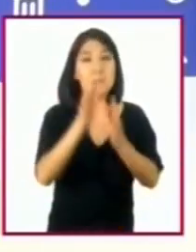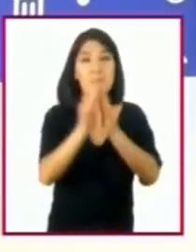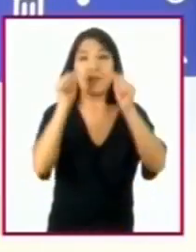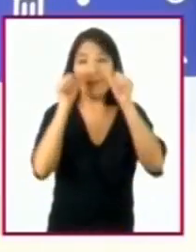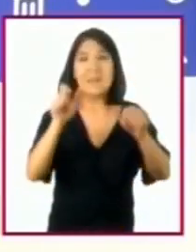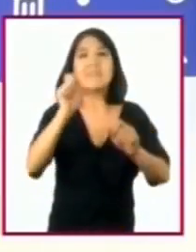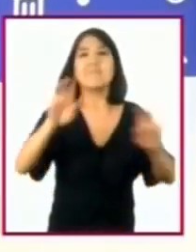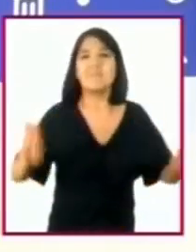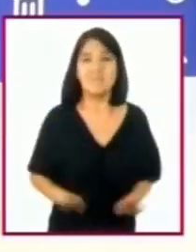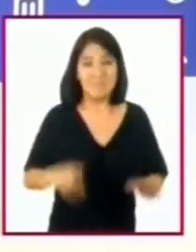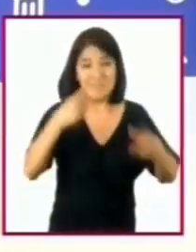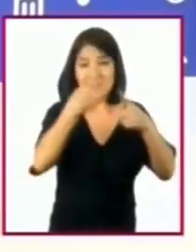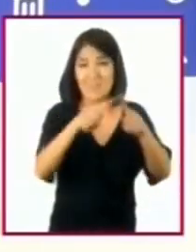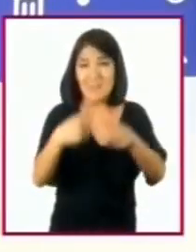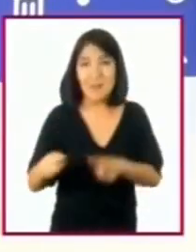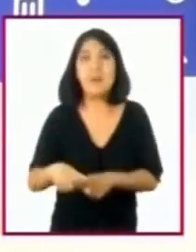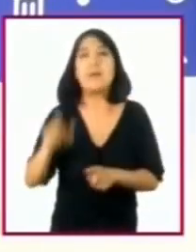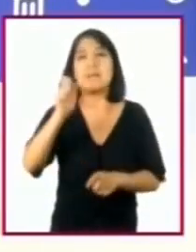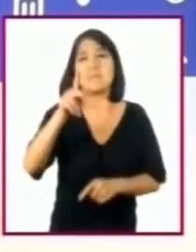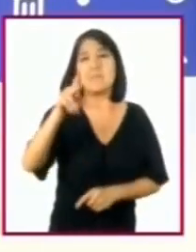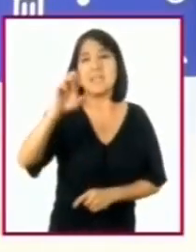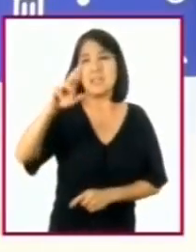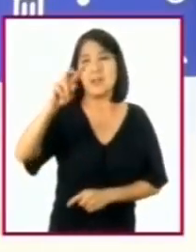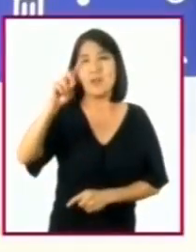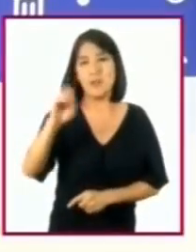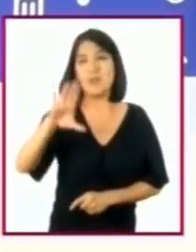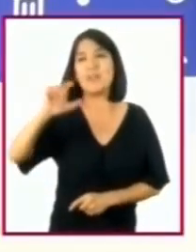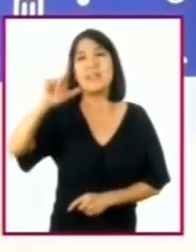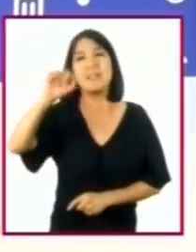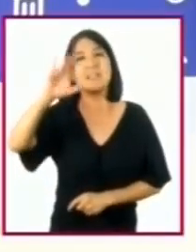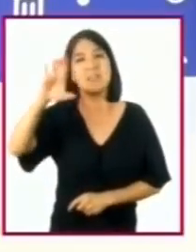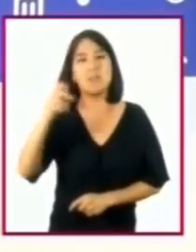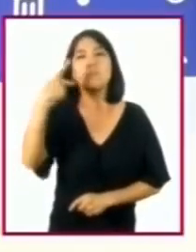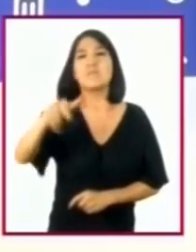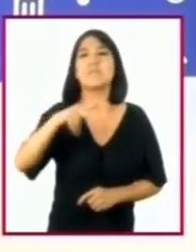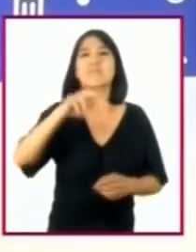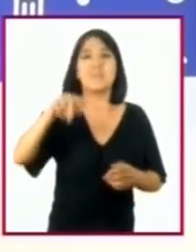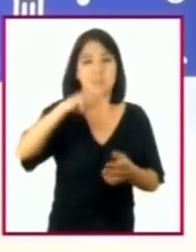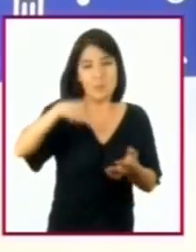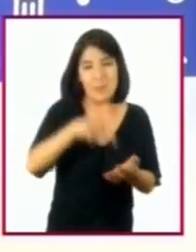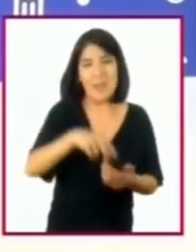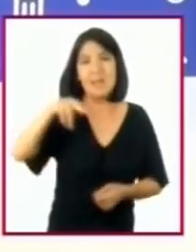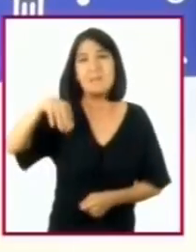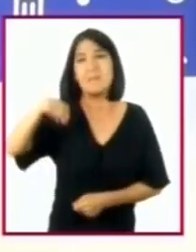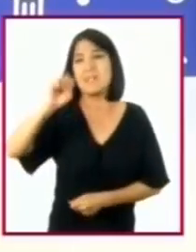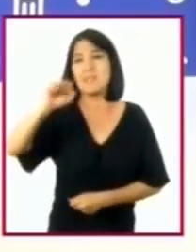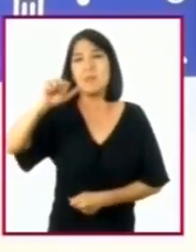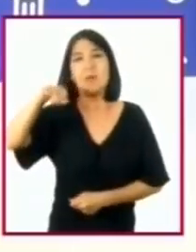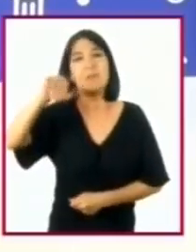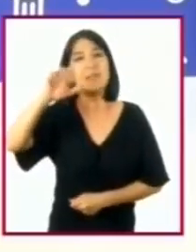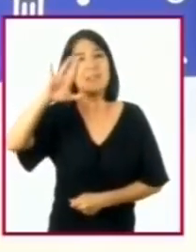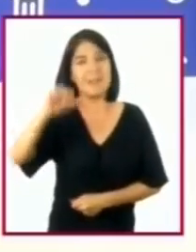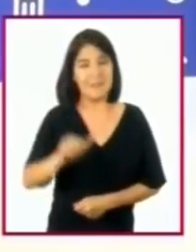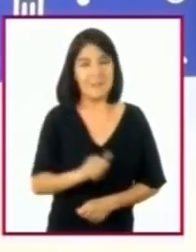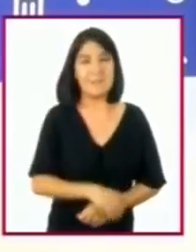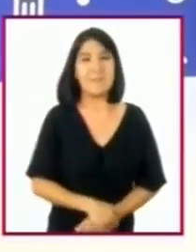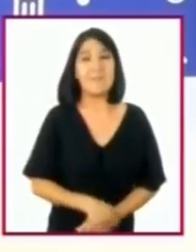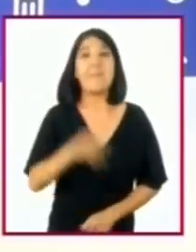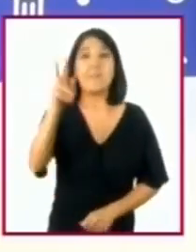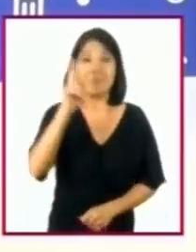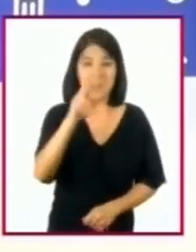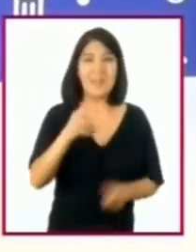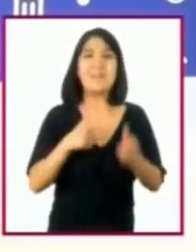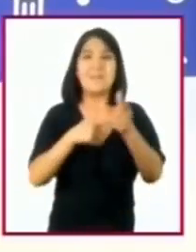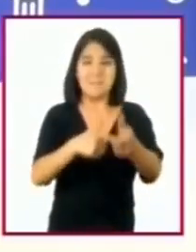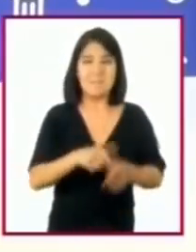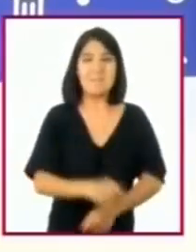características más relevantes del periodo clásico y las ciudades mesoamericanas que florecieron en el mismo. Adelante con el